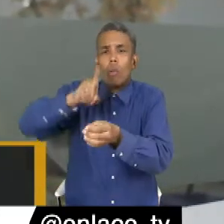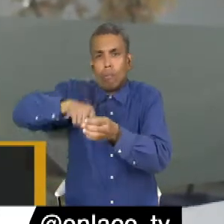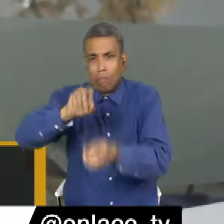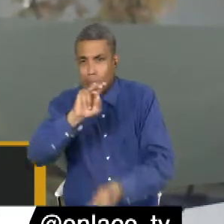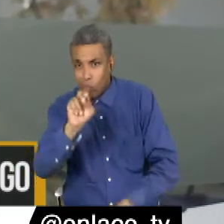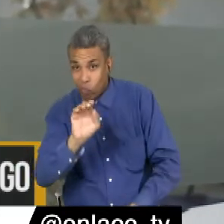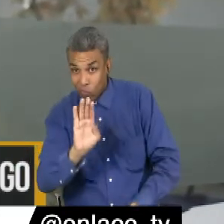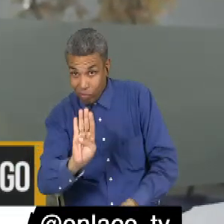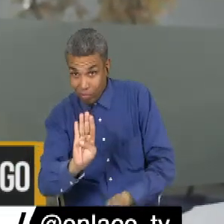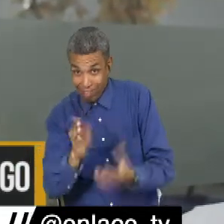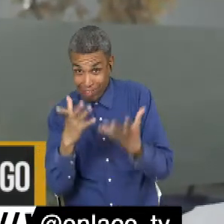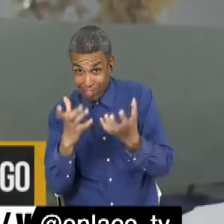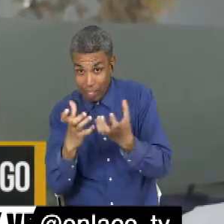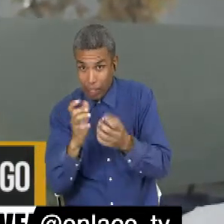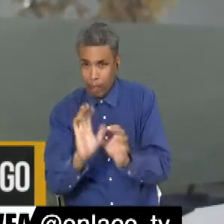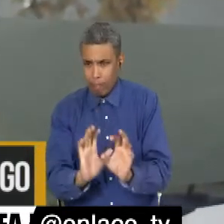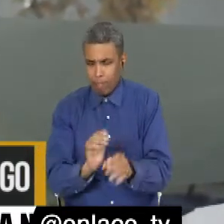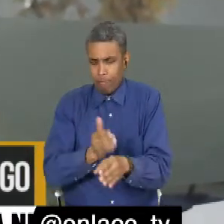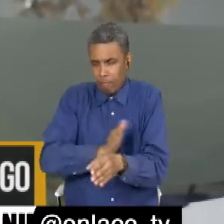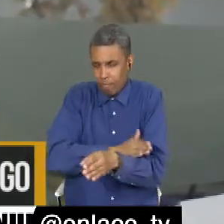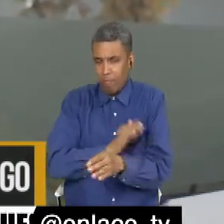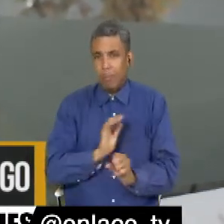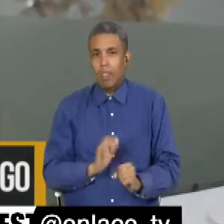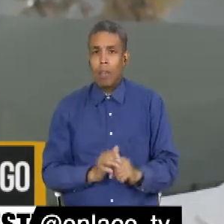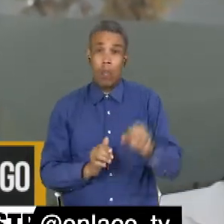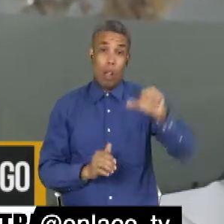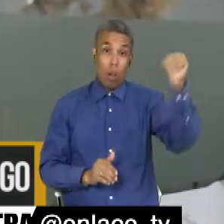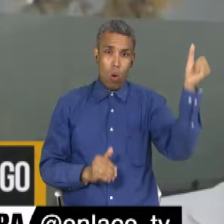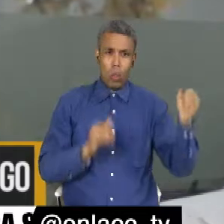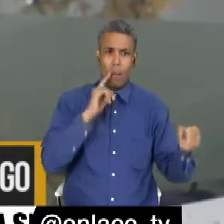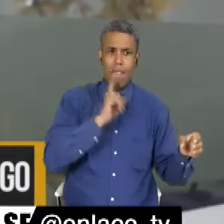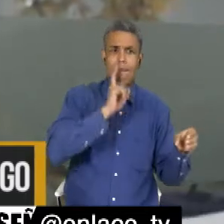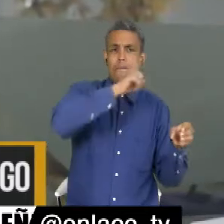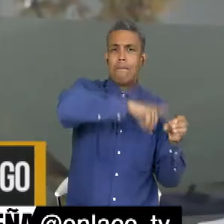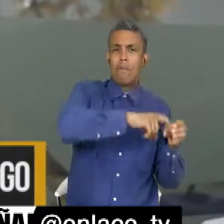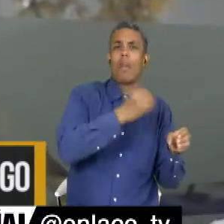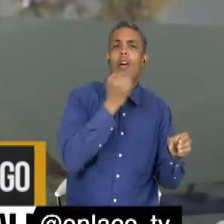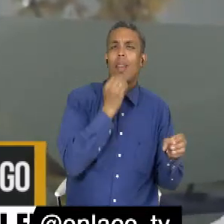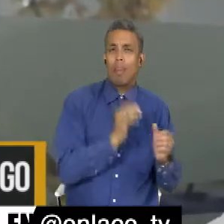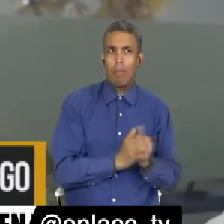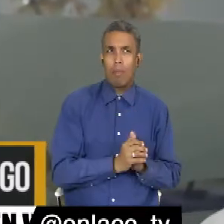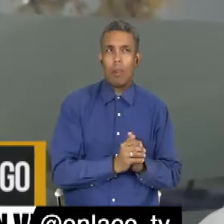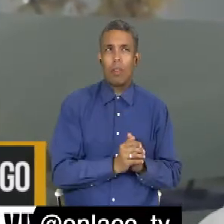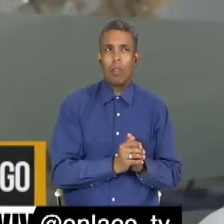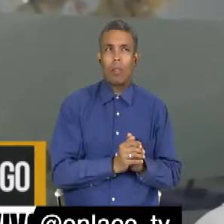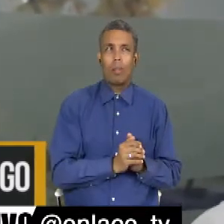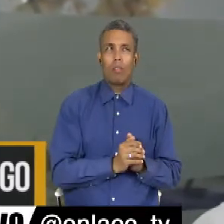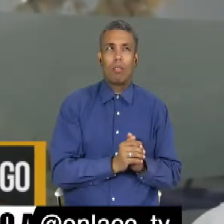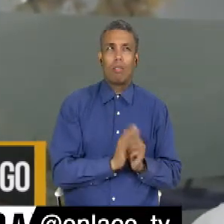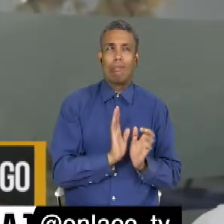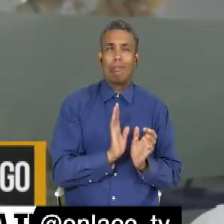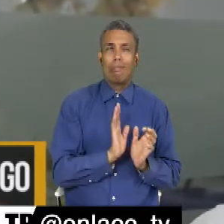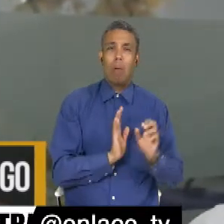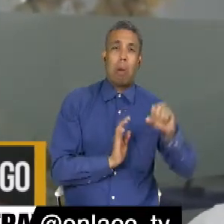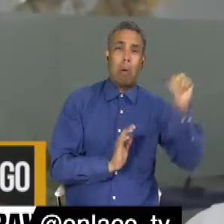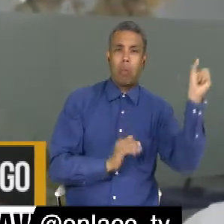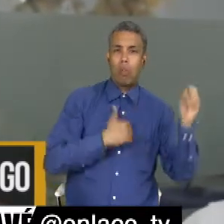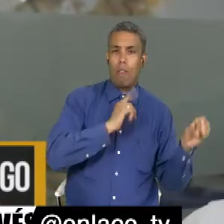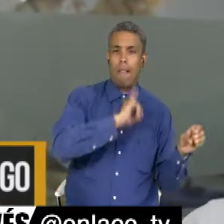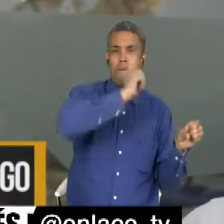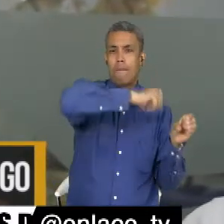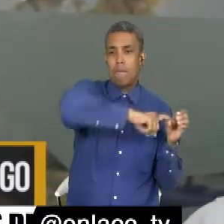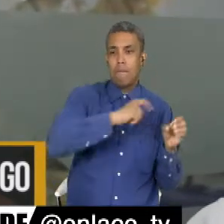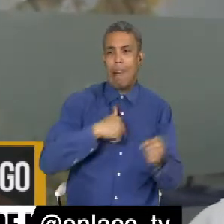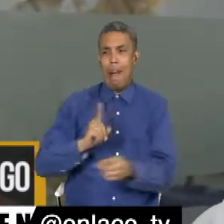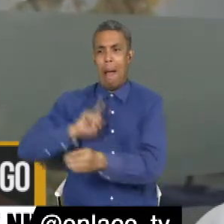en otro sistema y tener el puntaje preciso que necesita toda persona para